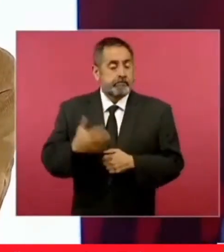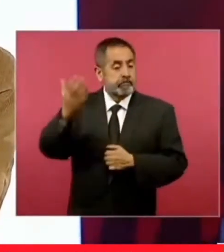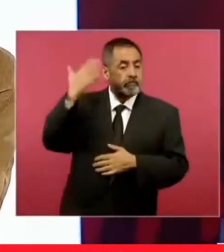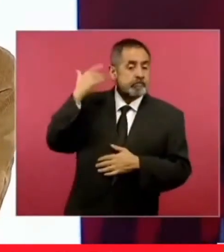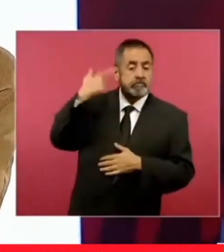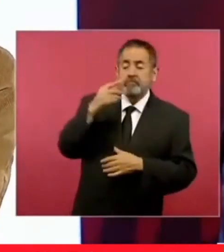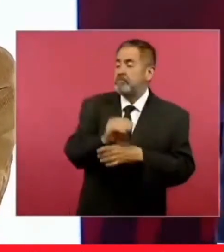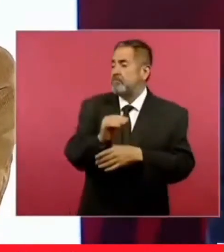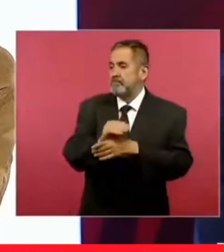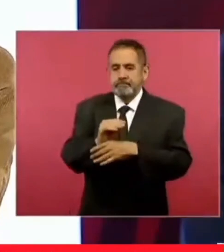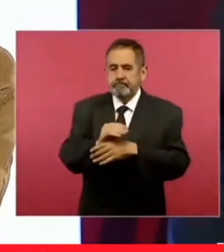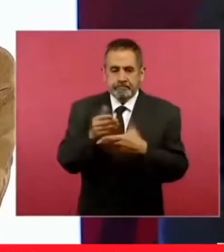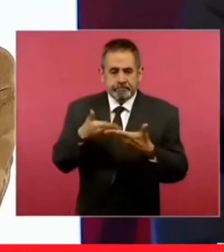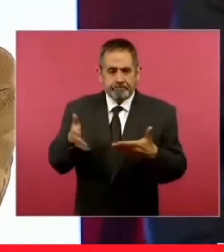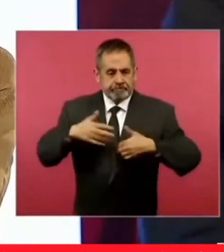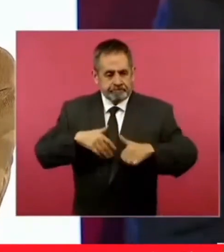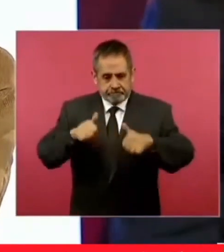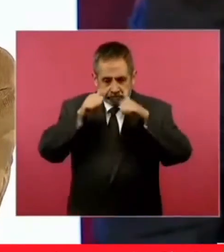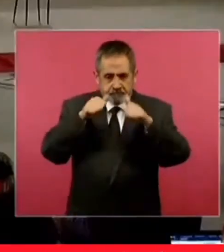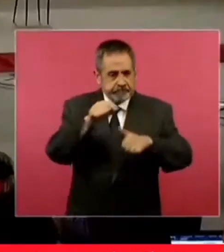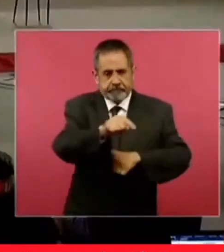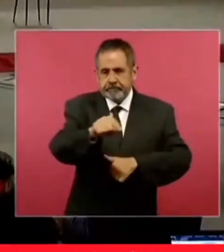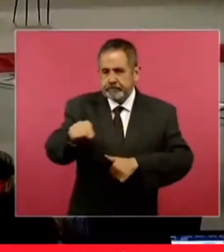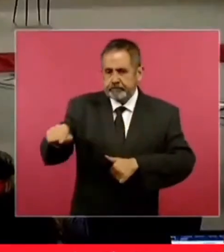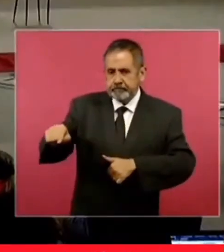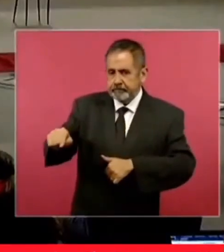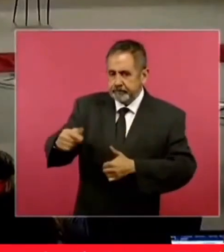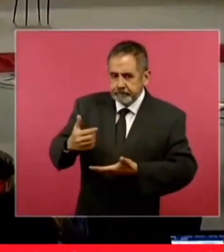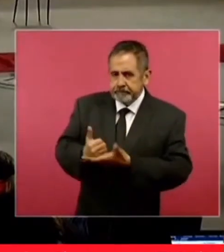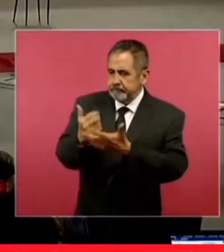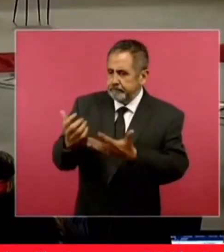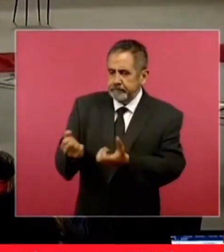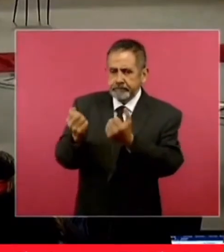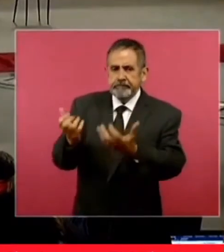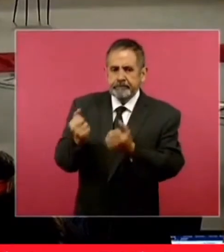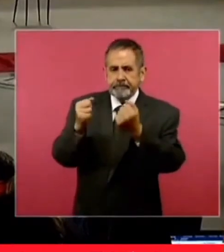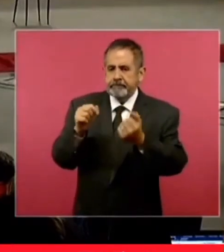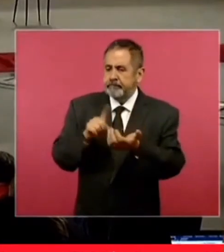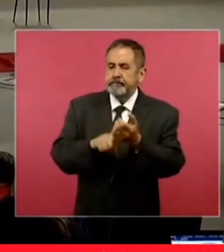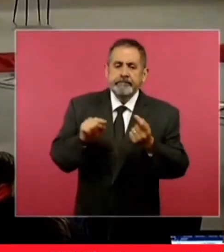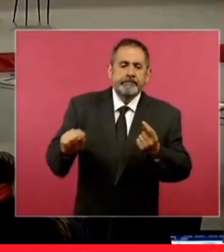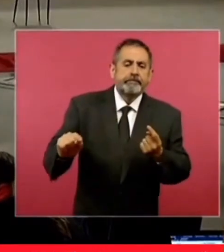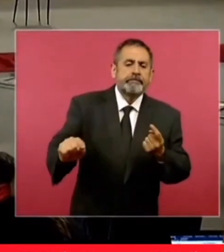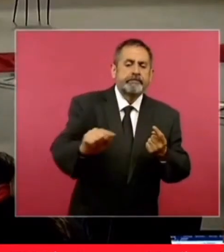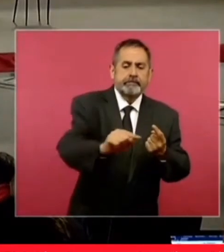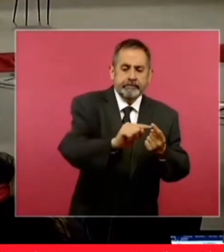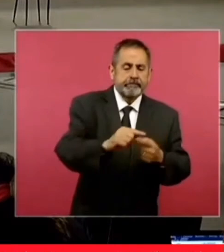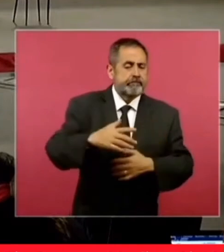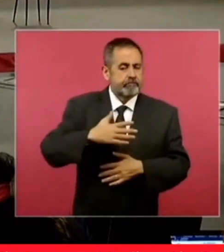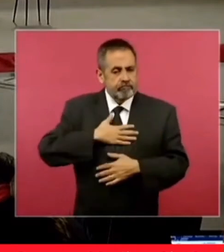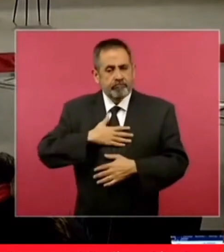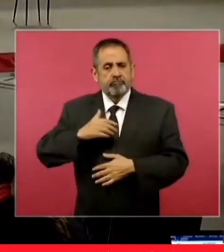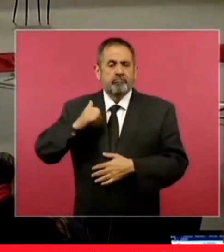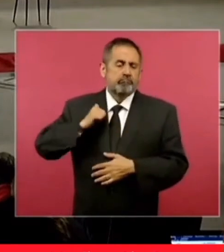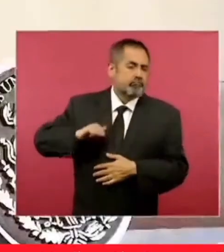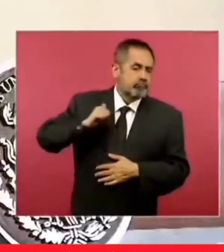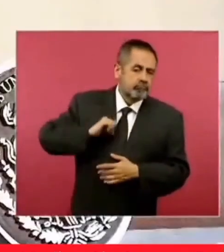voz y fortaleciendo en la recuperación de nuestro